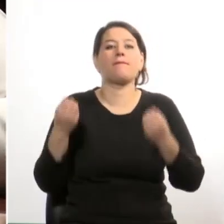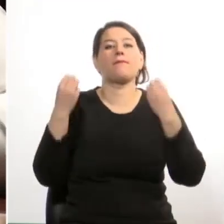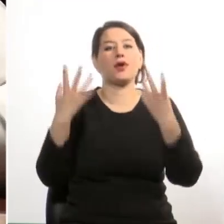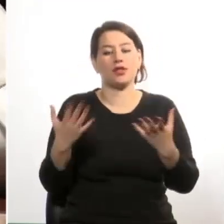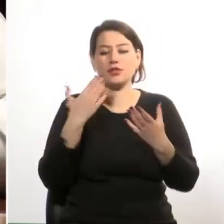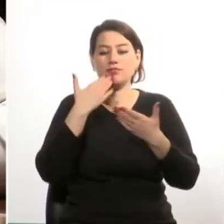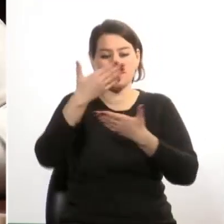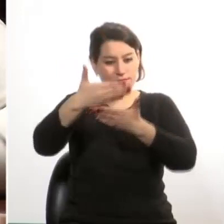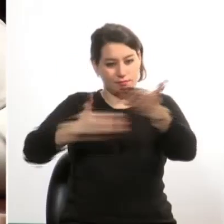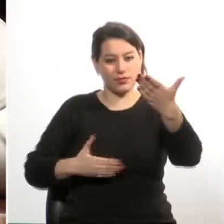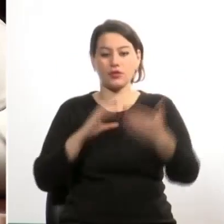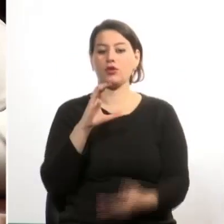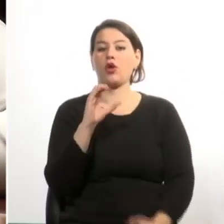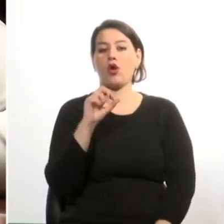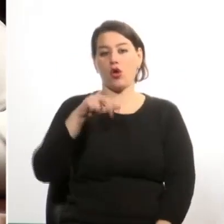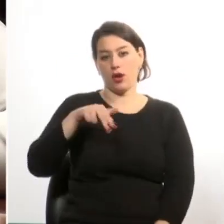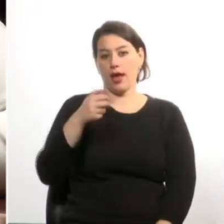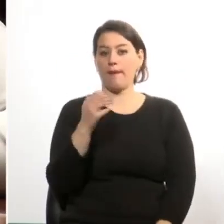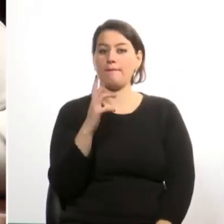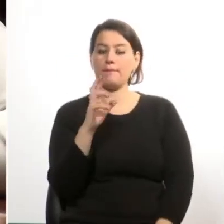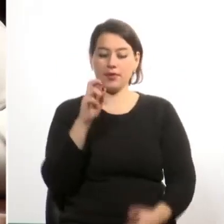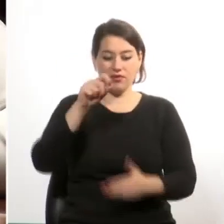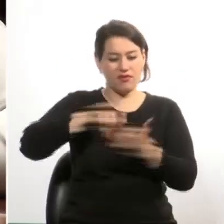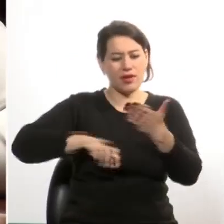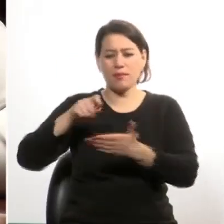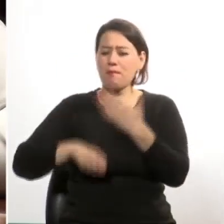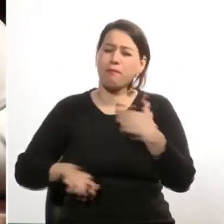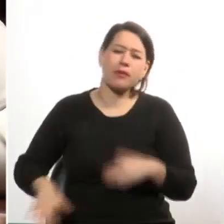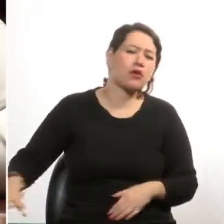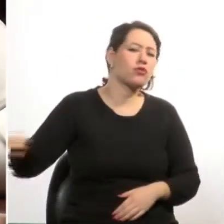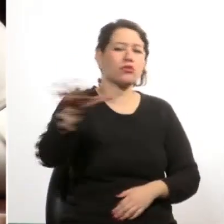el documento de la CONAPRO, firmado por todos los